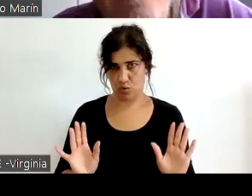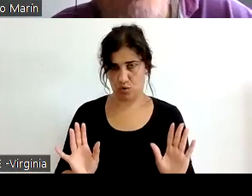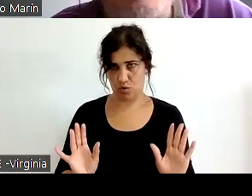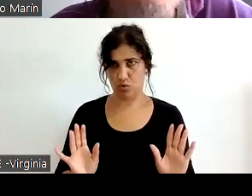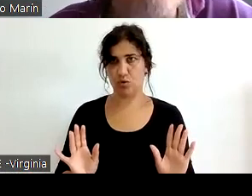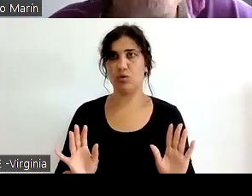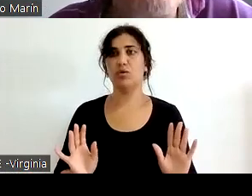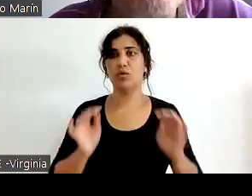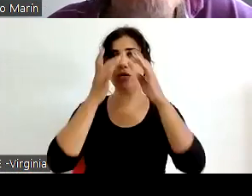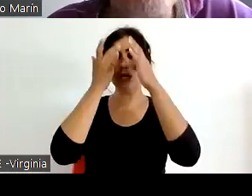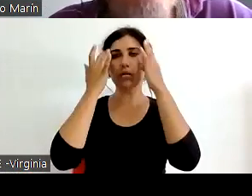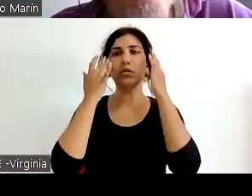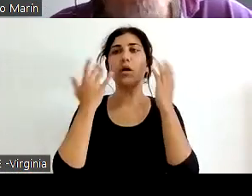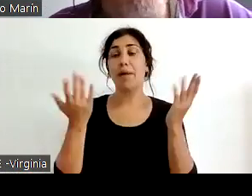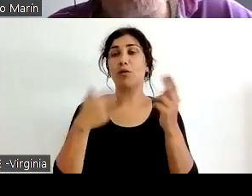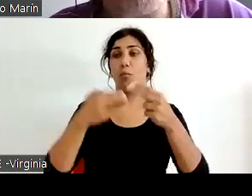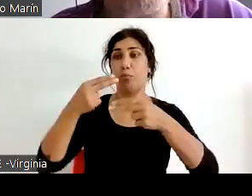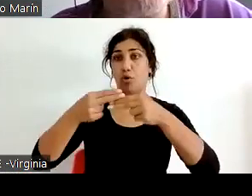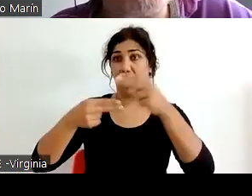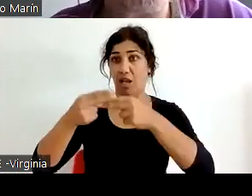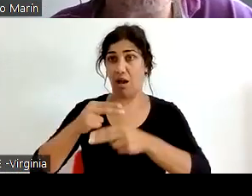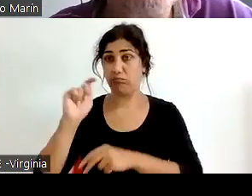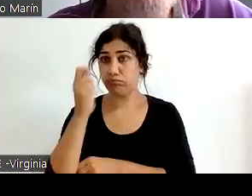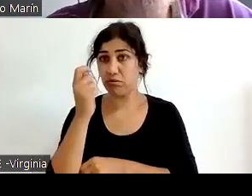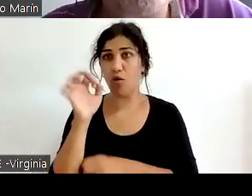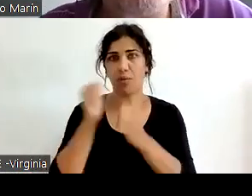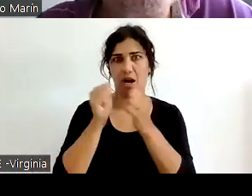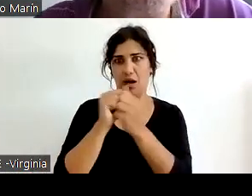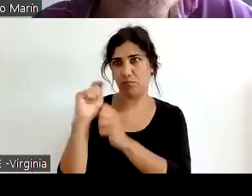conseguir esa proteína o conseguir todos esos minerales, esas vitaminas